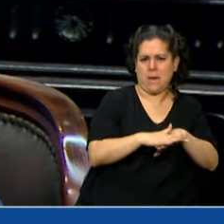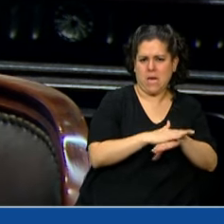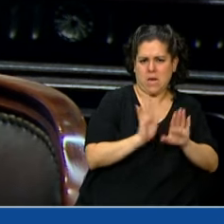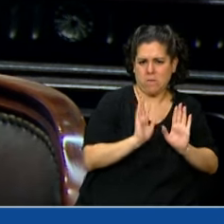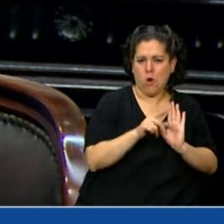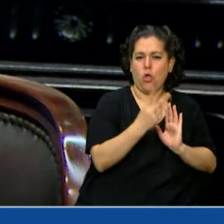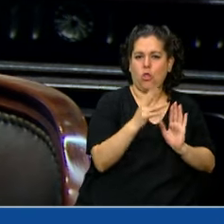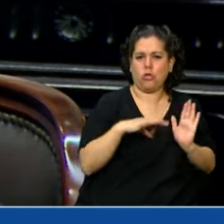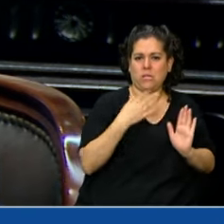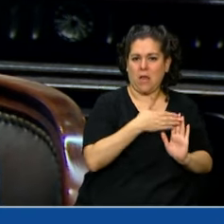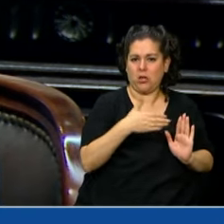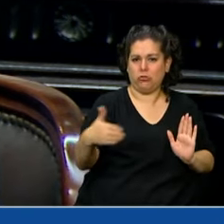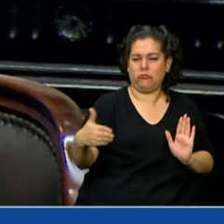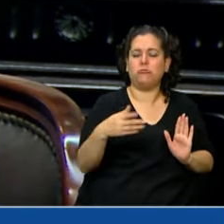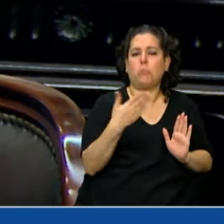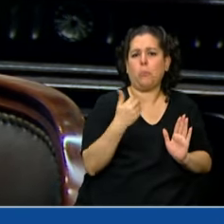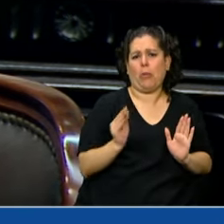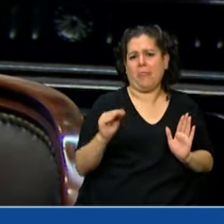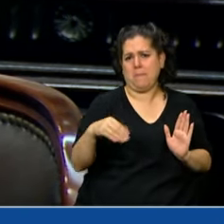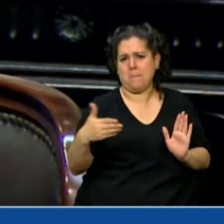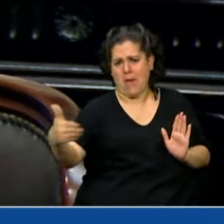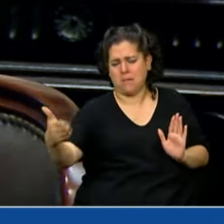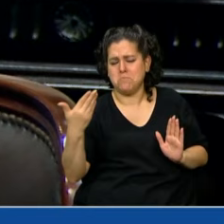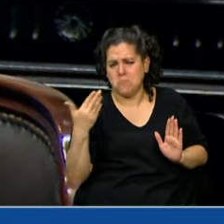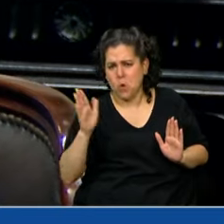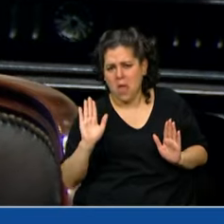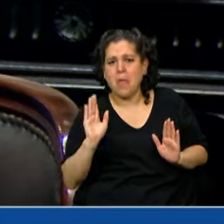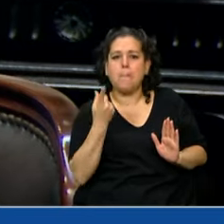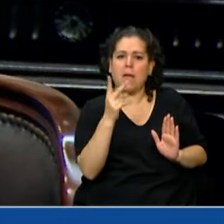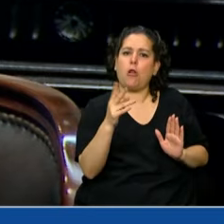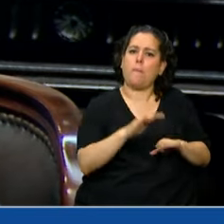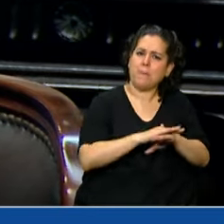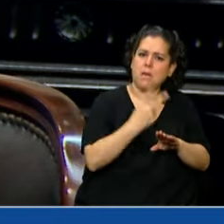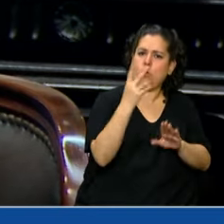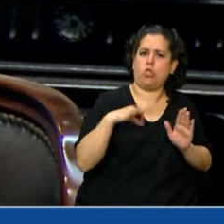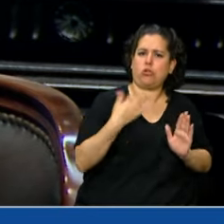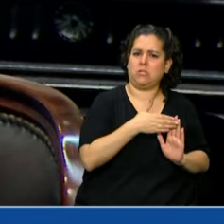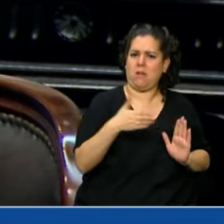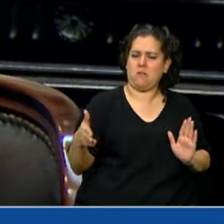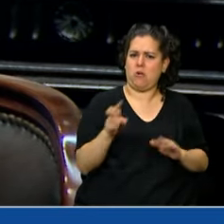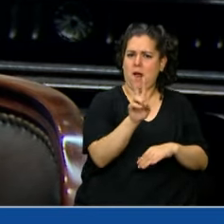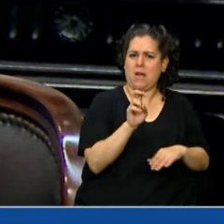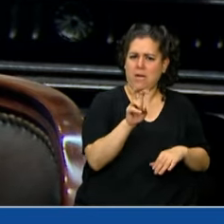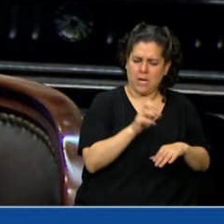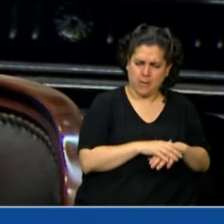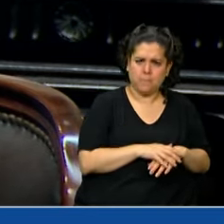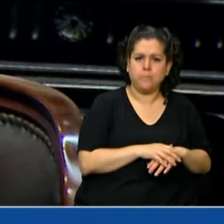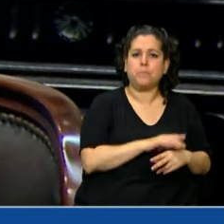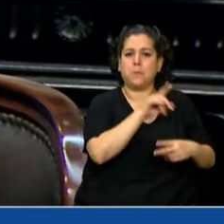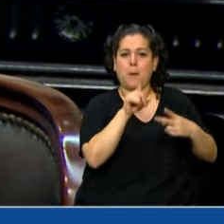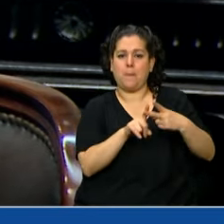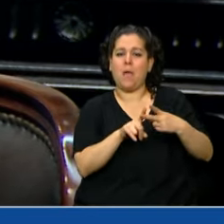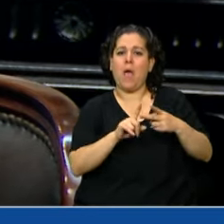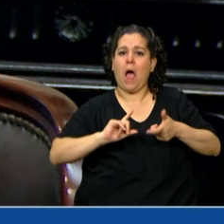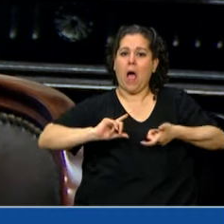de allí en más el plazo puede extenderse por supuesto redujimos el periodo mínimo de los